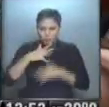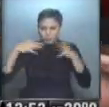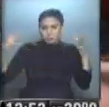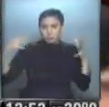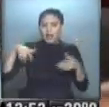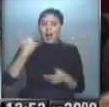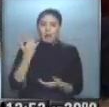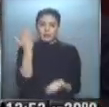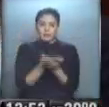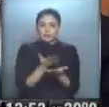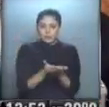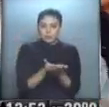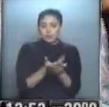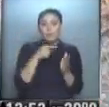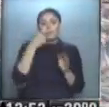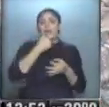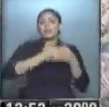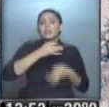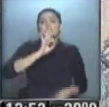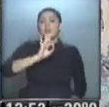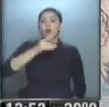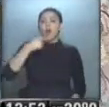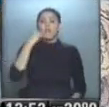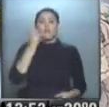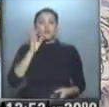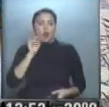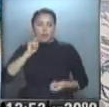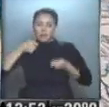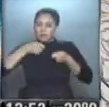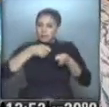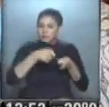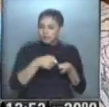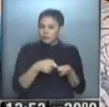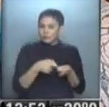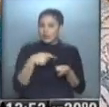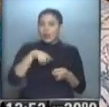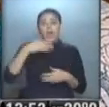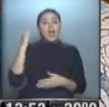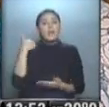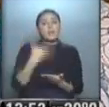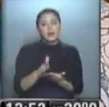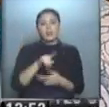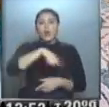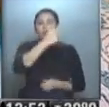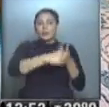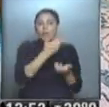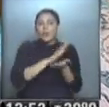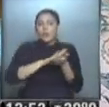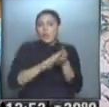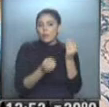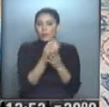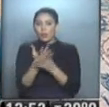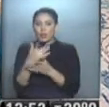medidas proactivas por las prácticas predatorias o por medidas disuasivas como la capacidad ociosa, el ingreso de nuevos competidores.